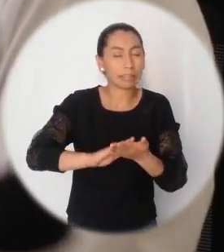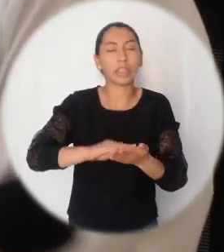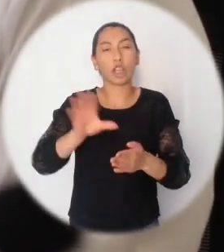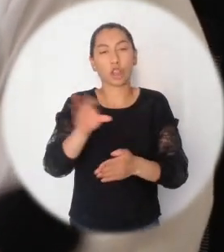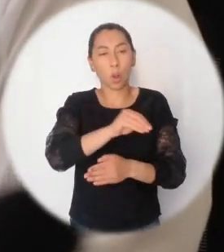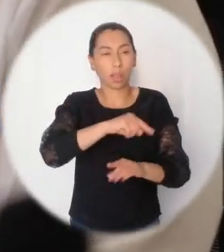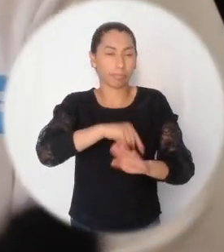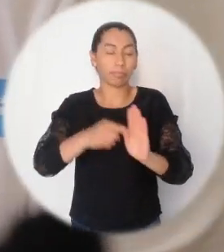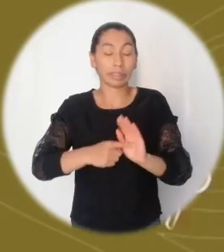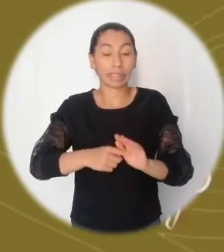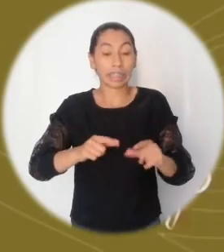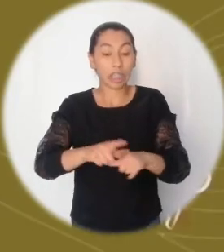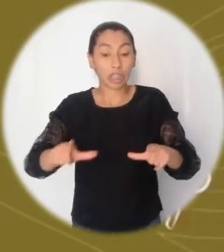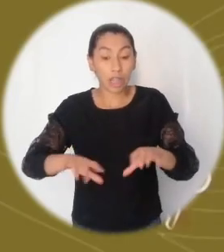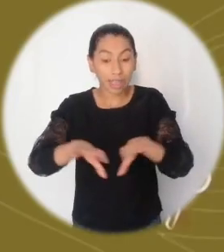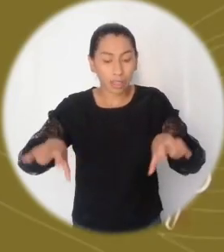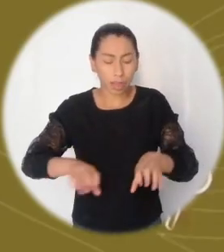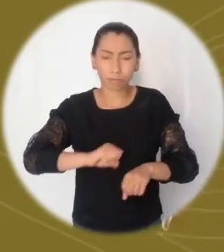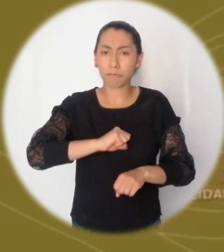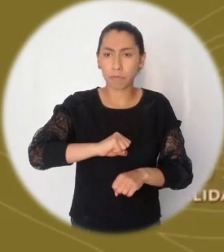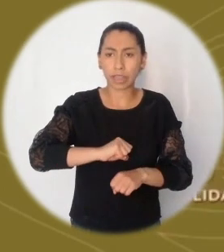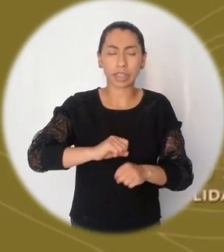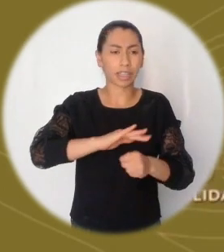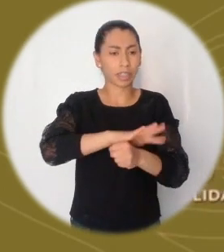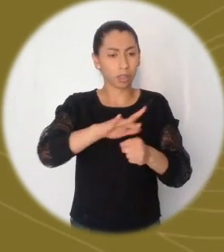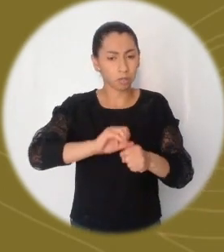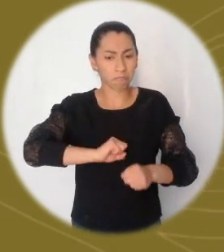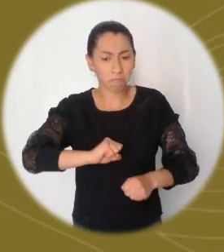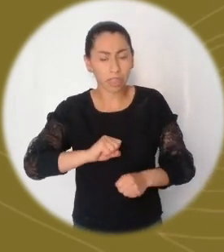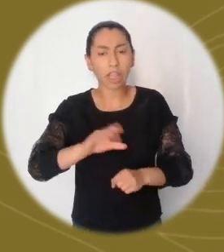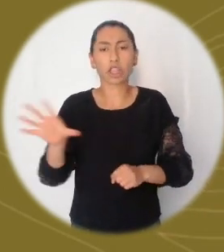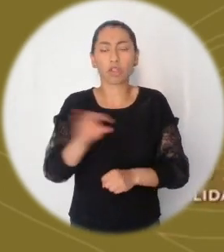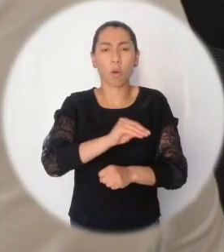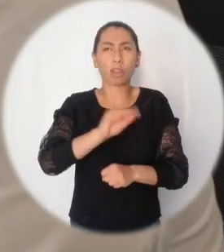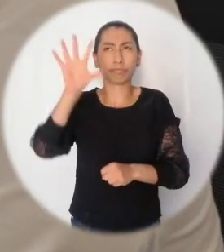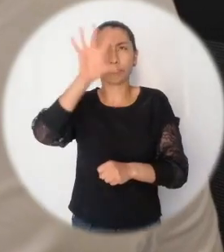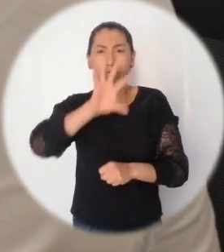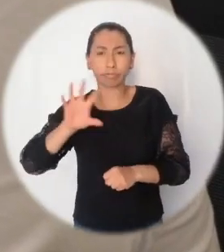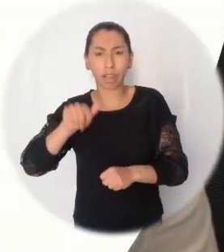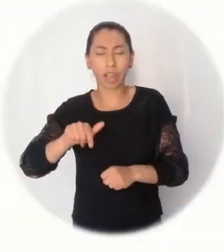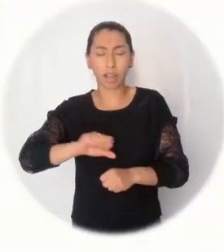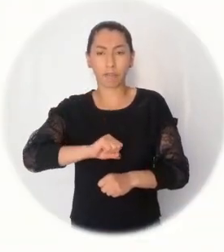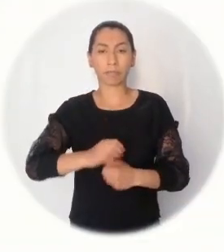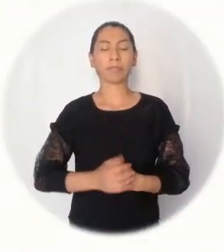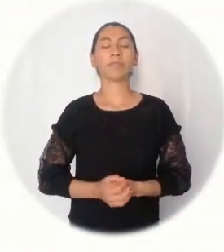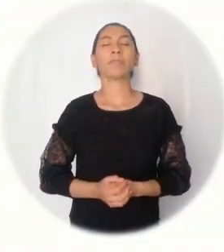medidas de reparación colectiva, consolidando escenarios de paz, también de reconciliación en los territorios.